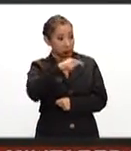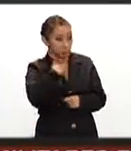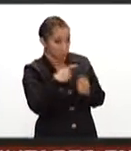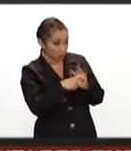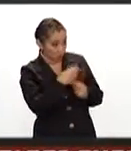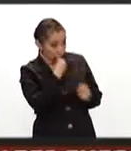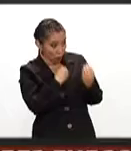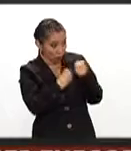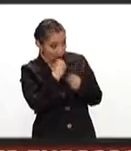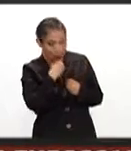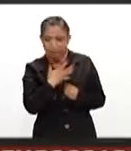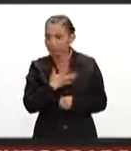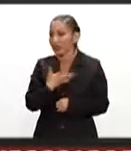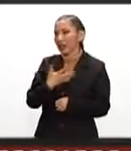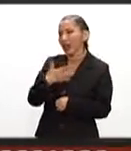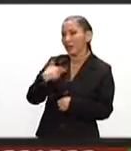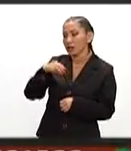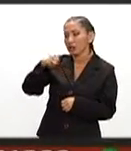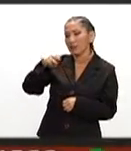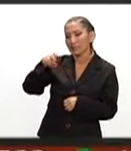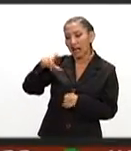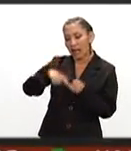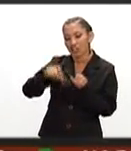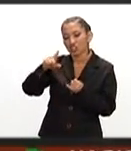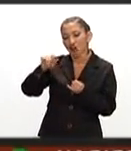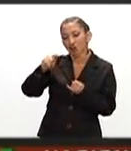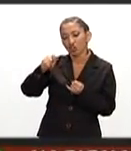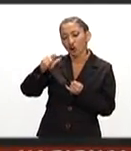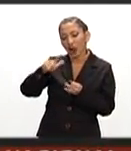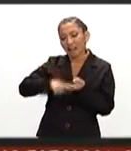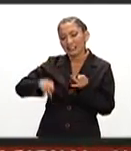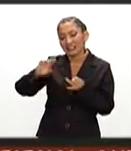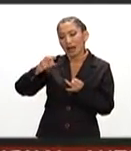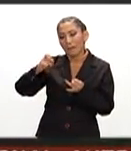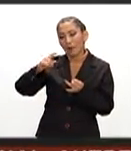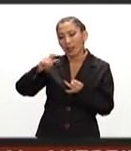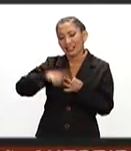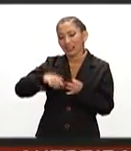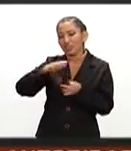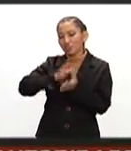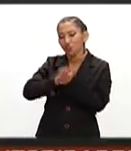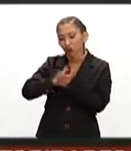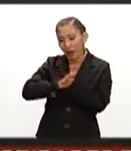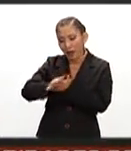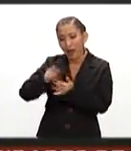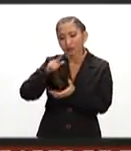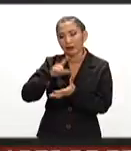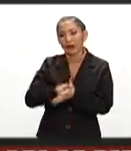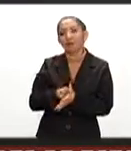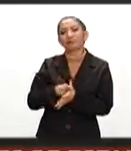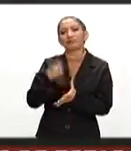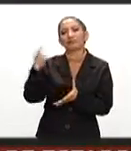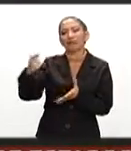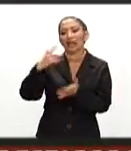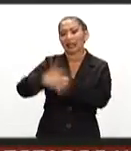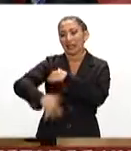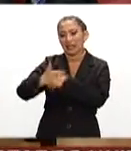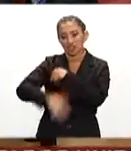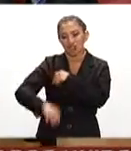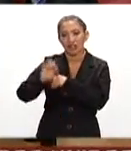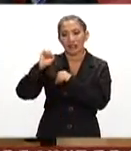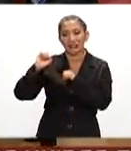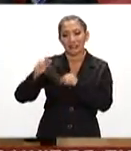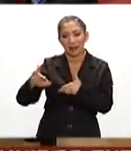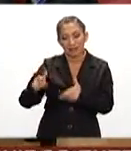alimenticios. Alimenticios. Tenemos desde mezcales, sotoles, tenemos chapulines, tenemos chocolate, quesos